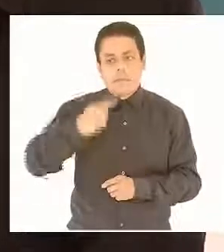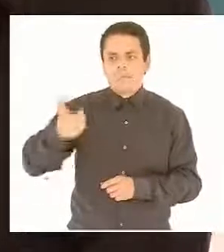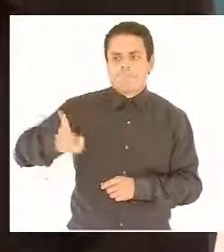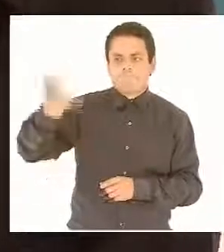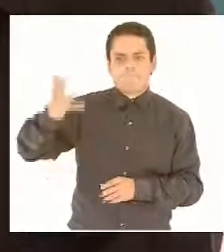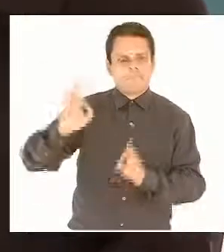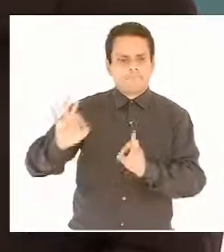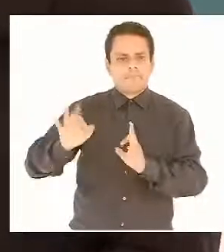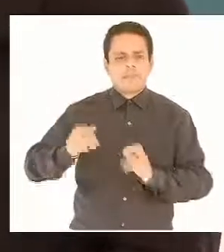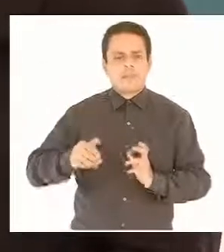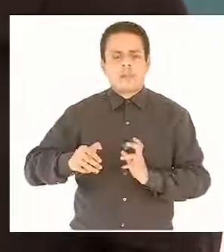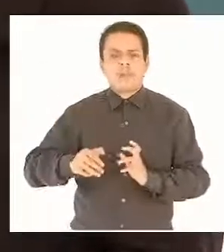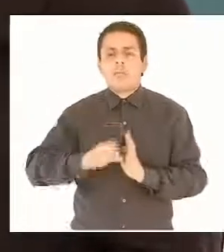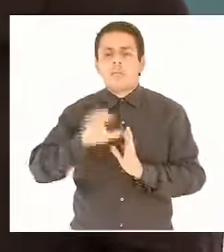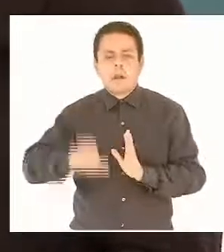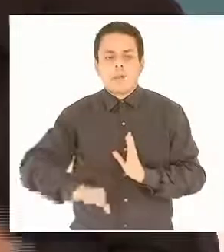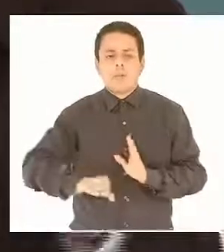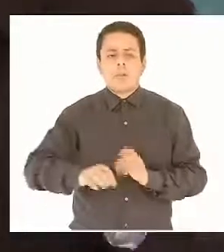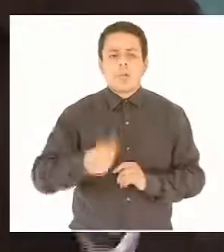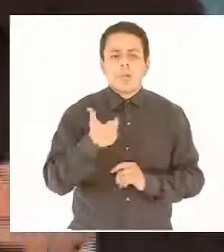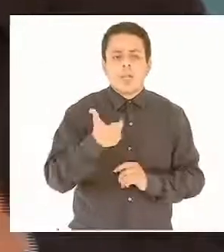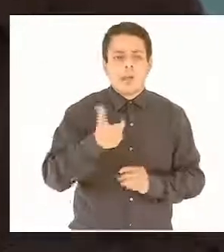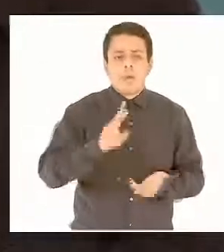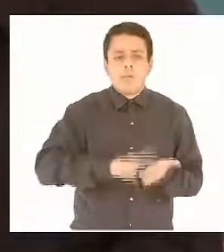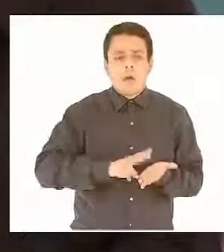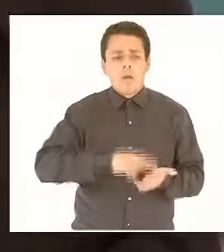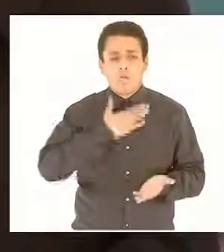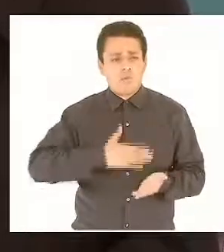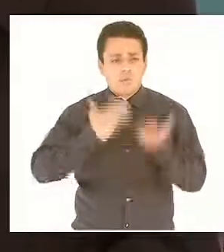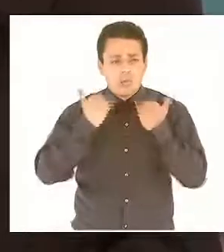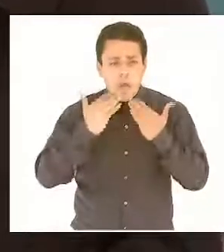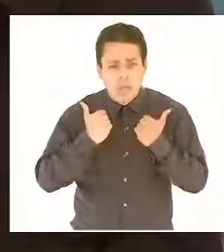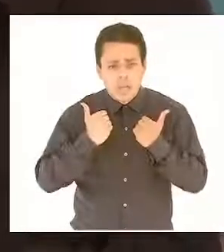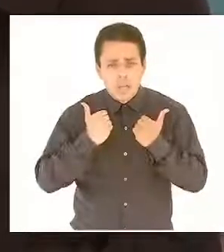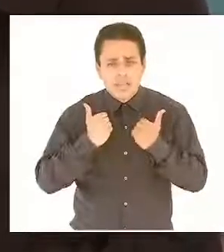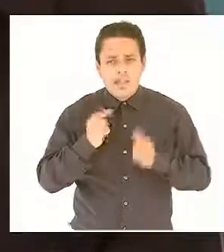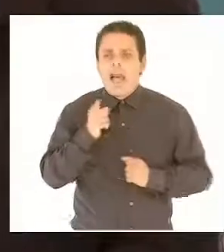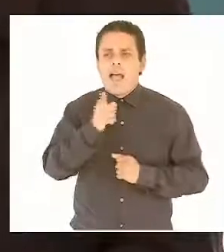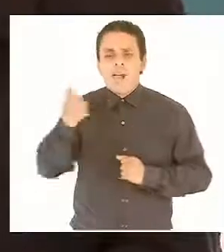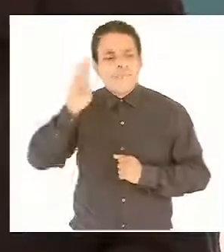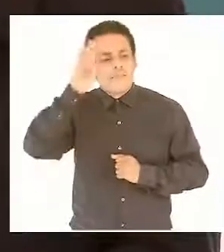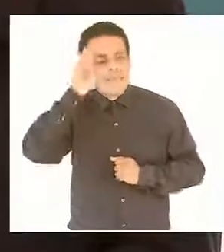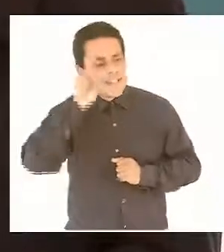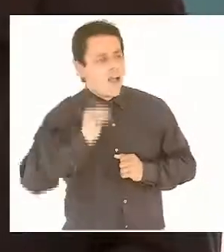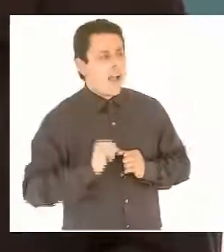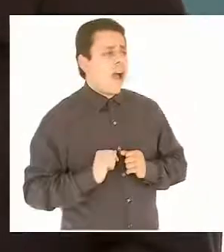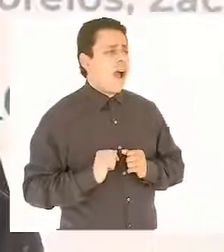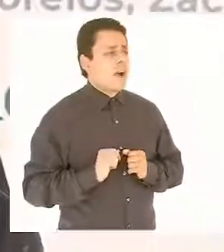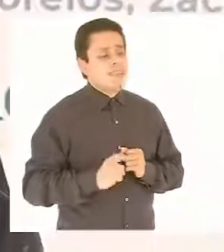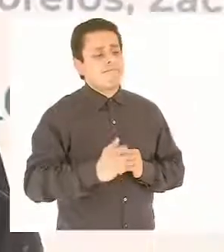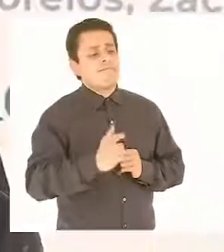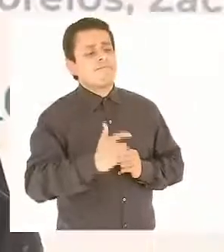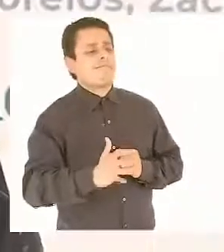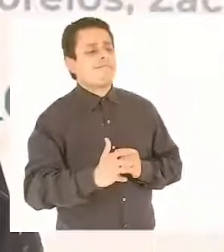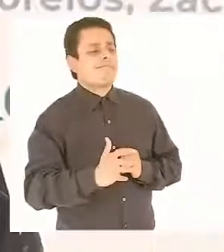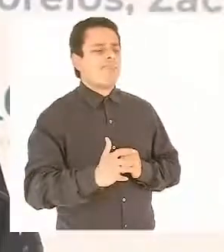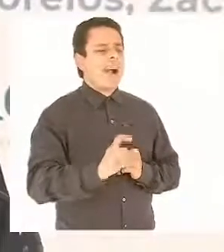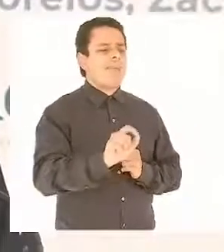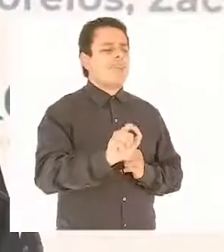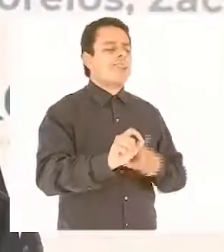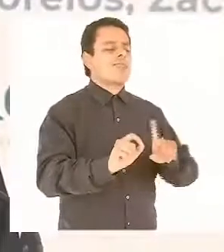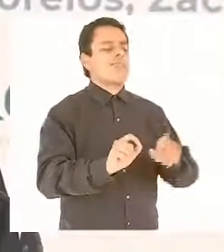Si no existiese el precio de garantía, pues nos estarían pagando a 20